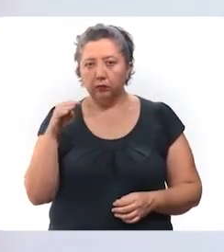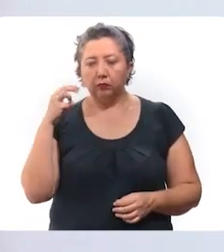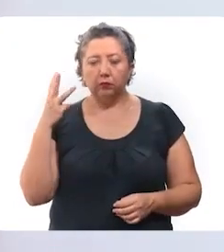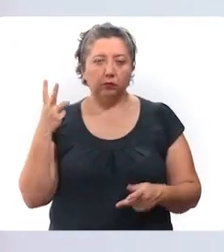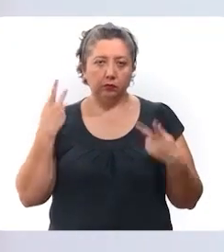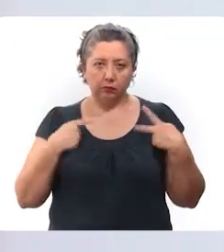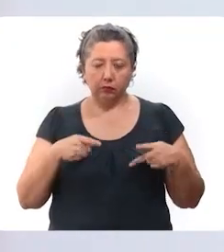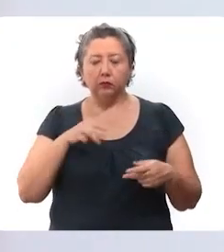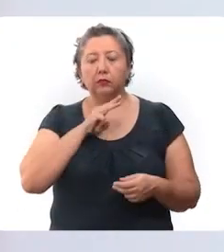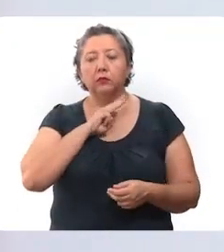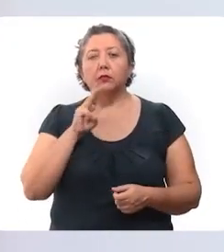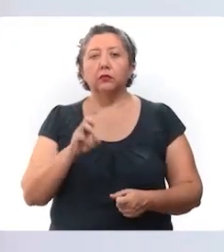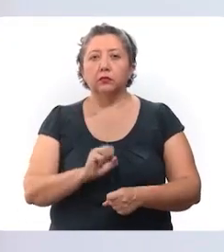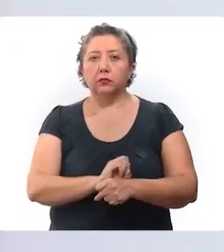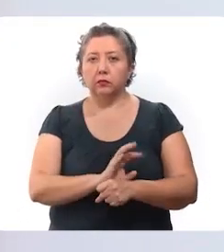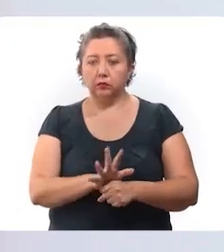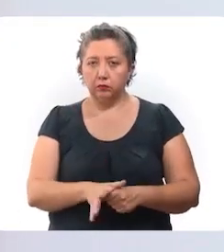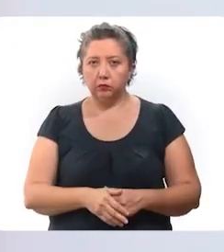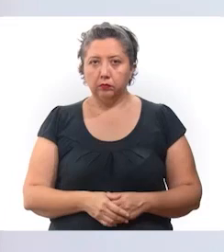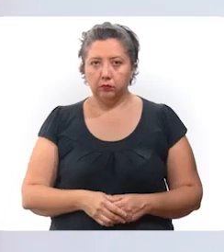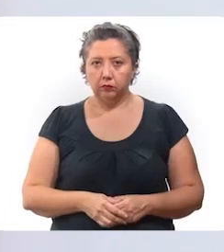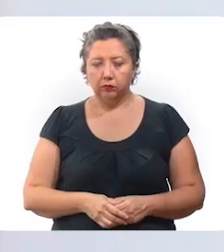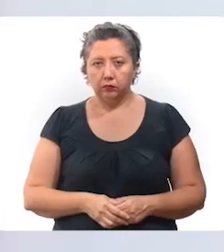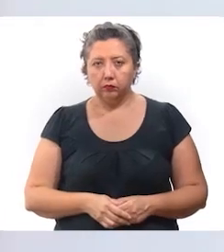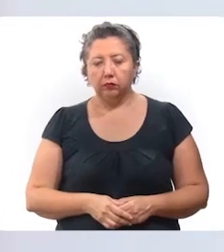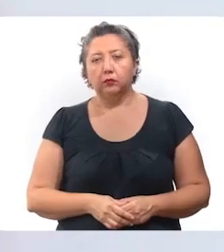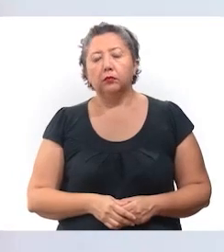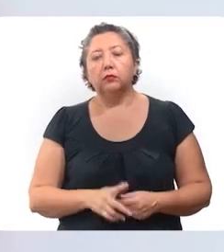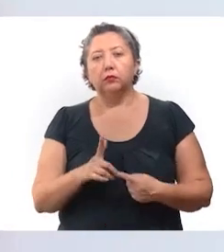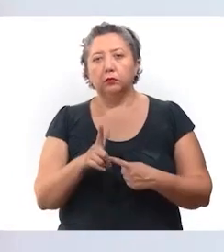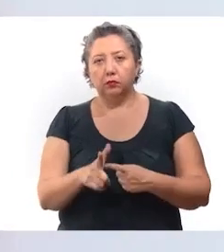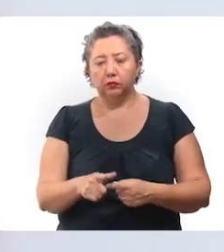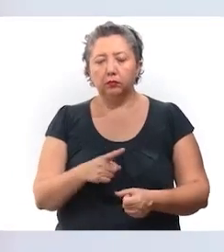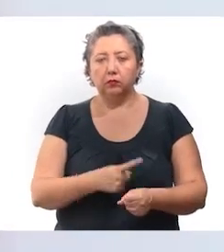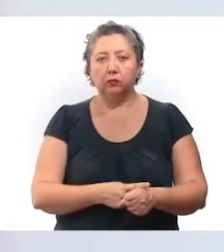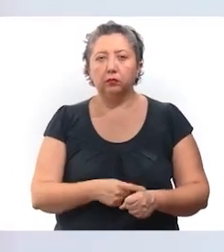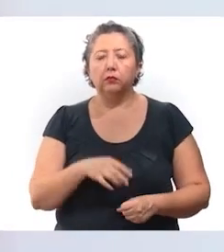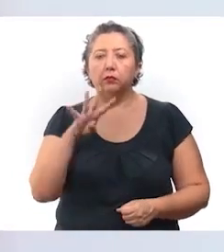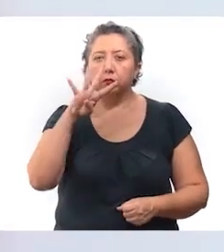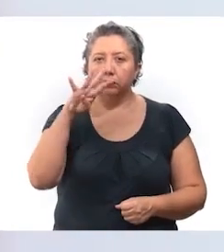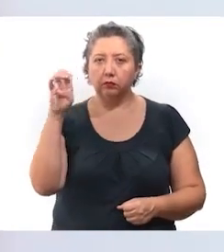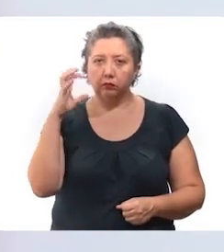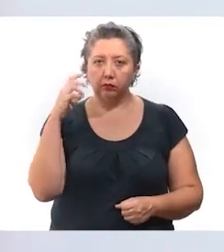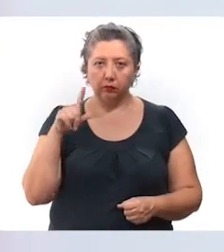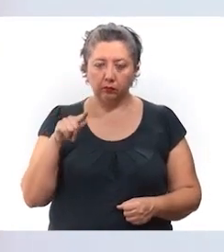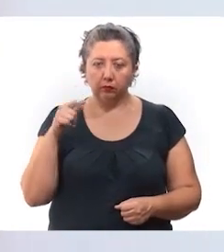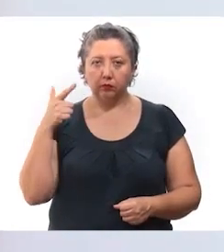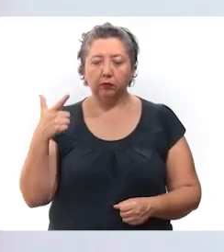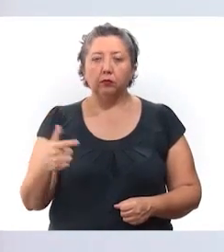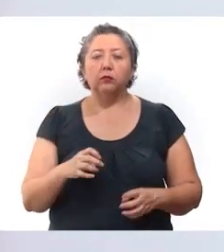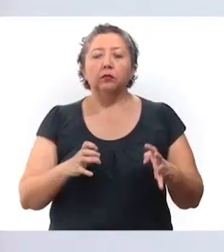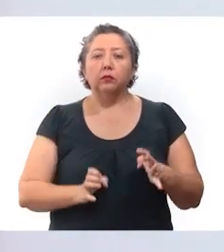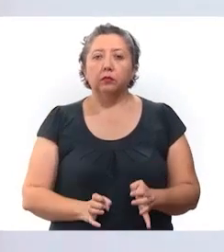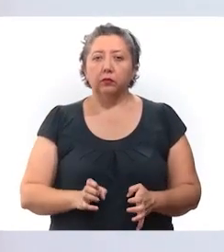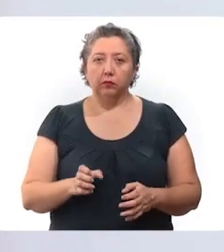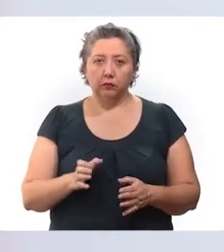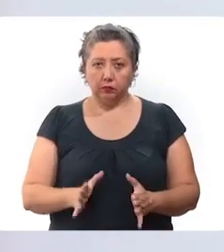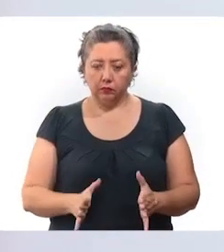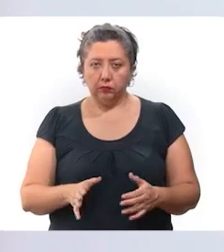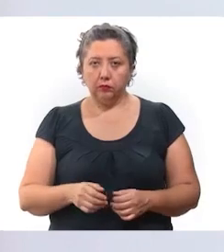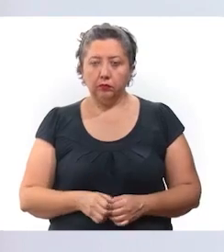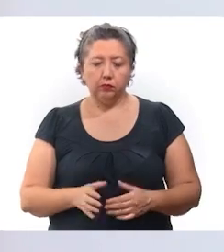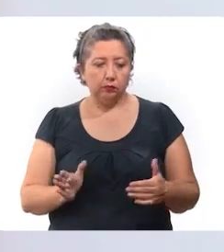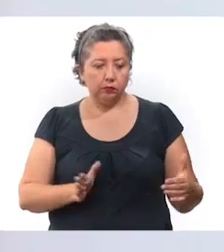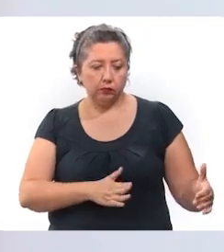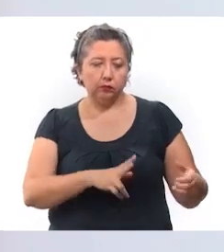6.393 las personas fallecidas a causa del coronavirus. De los casos activos, 477 están